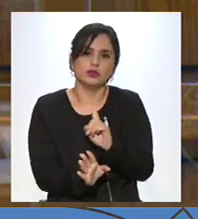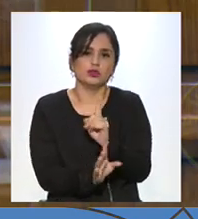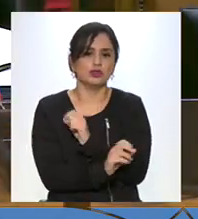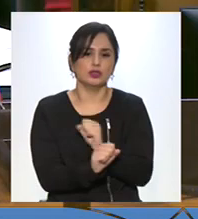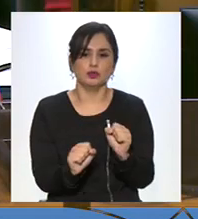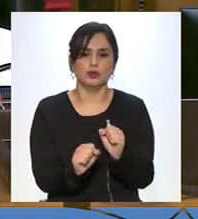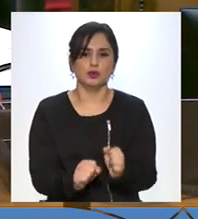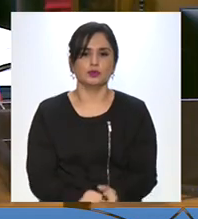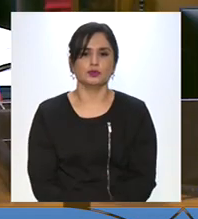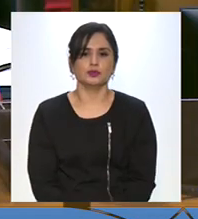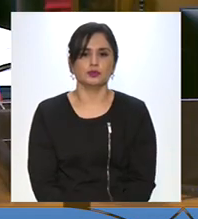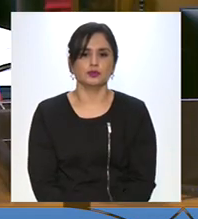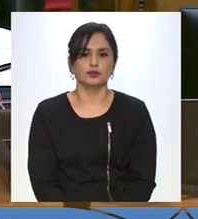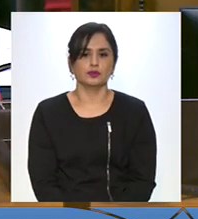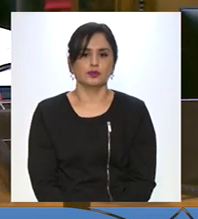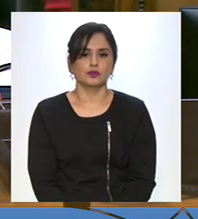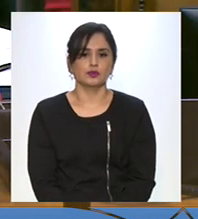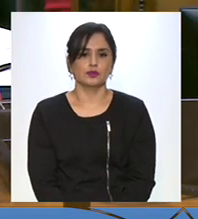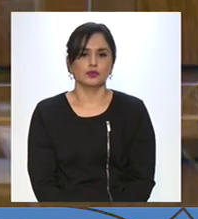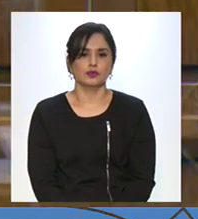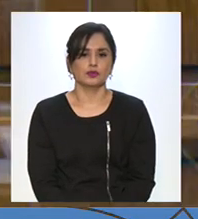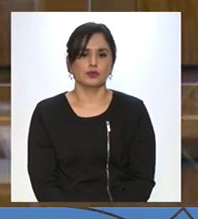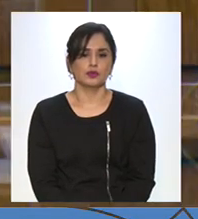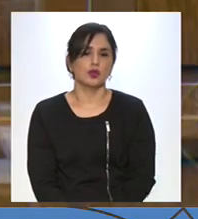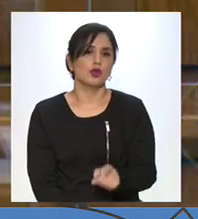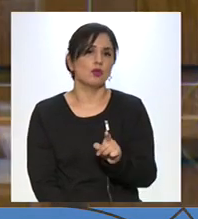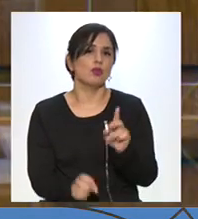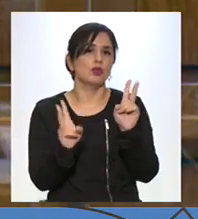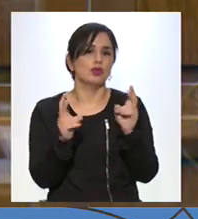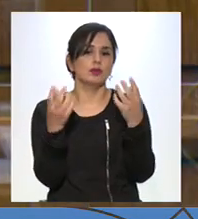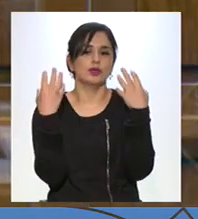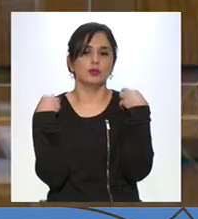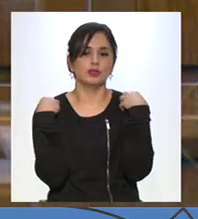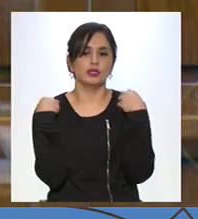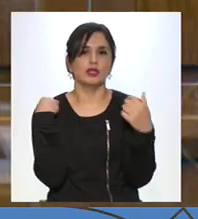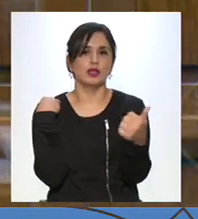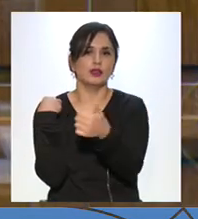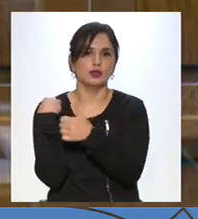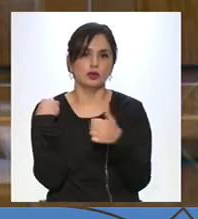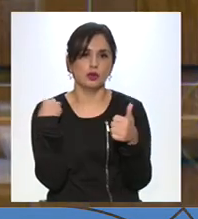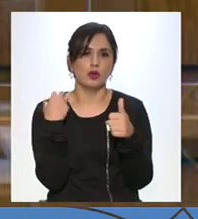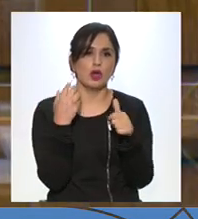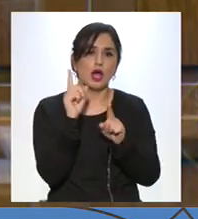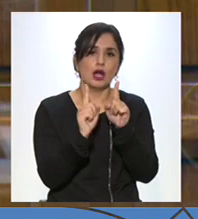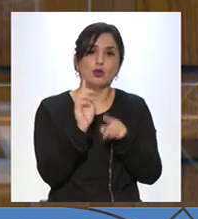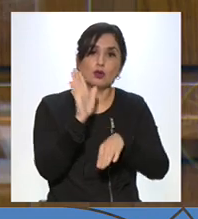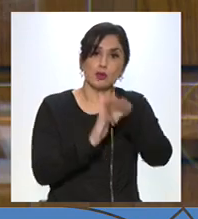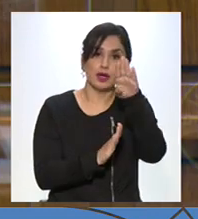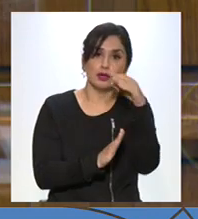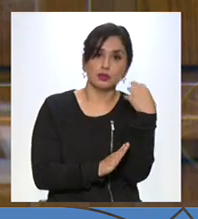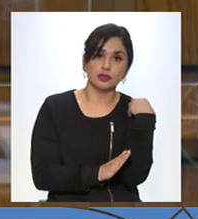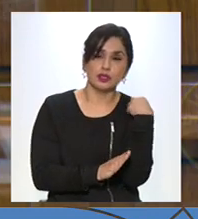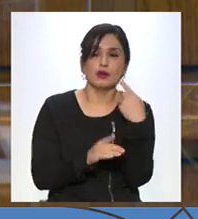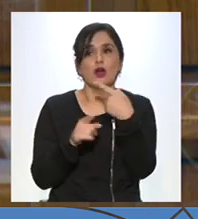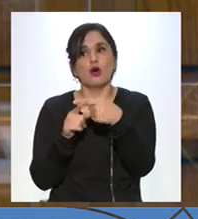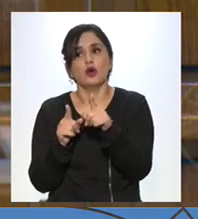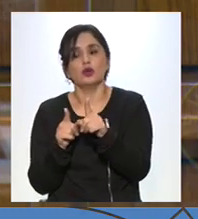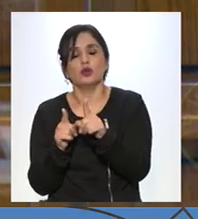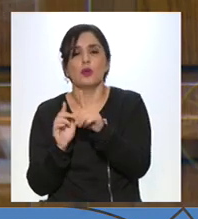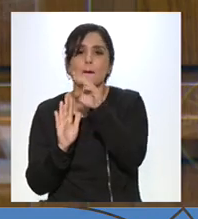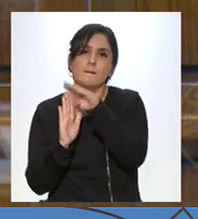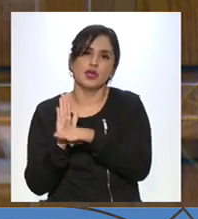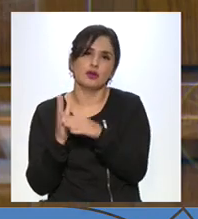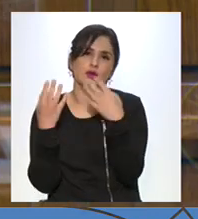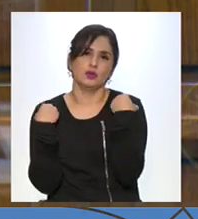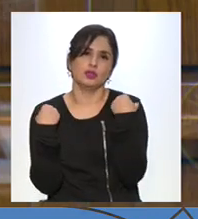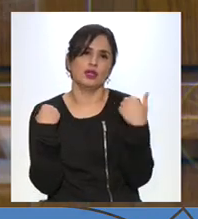así. Y no fue así, creo que por responsabilidad de todos, unos más y otros menos, pero responsabilidad de todos al fin y al